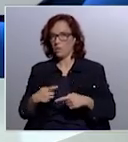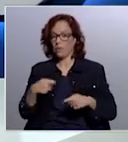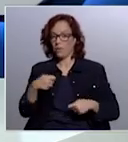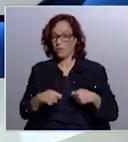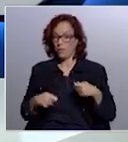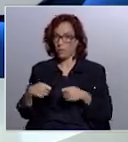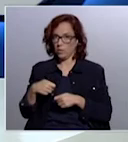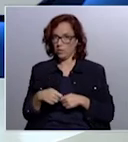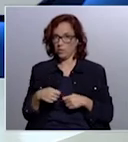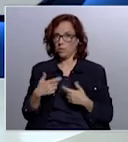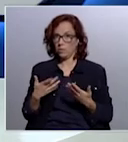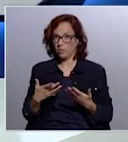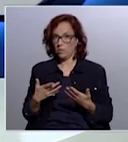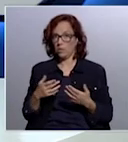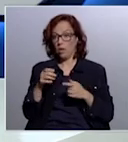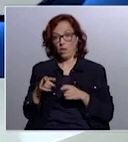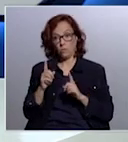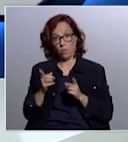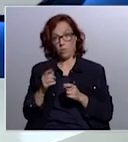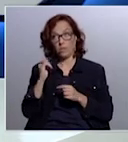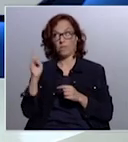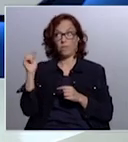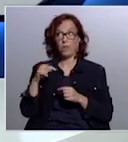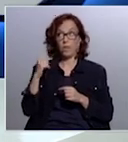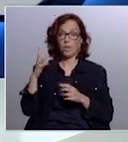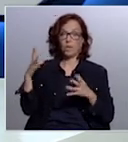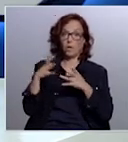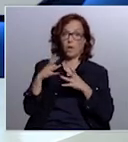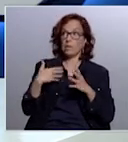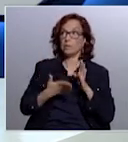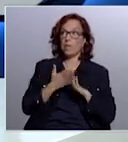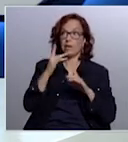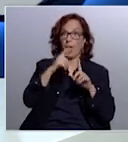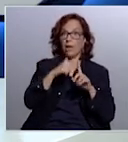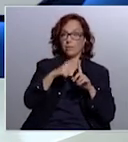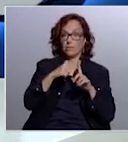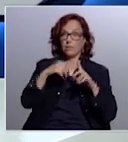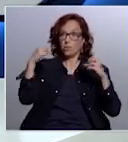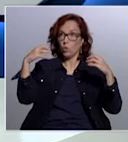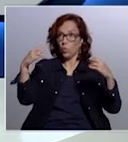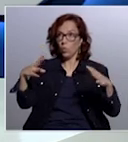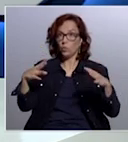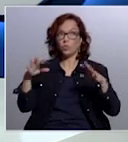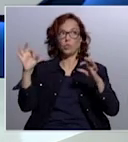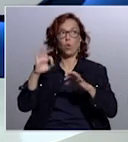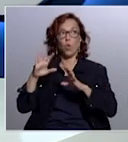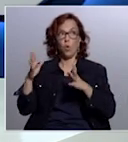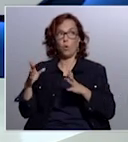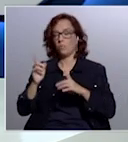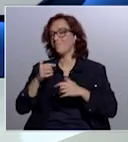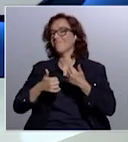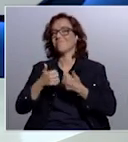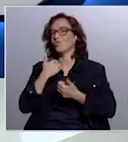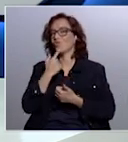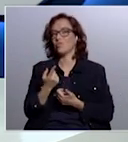eso nos pone o no nos pone en el mapa si cada vez que viene un espectáculo tenemos que salir a alquilar luces equipos este no somos competitivos